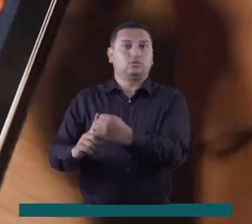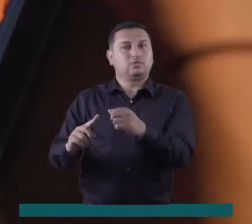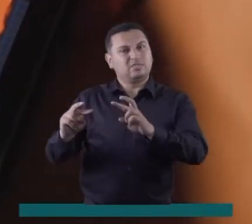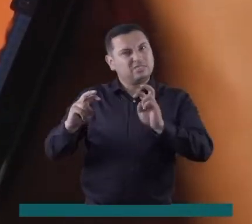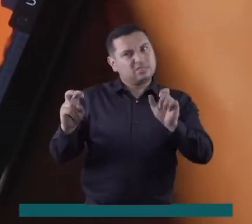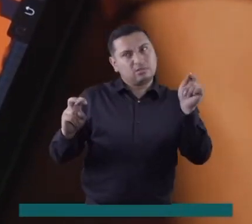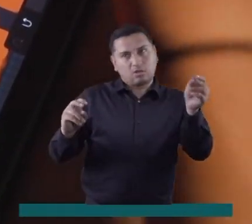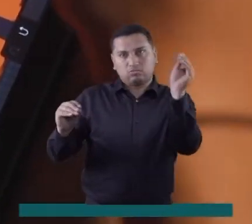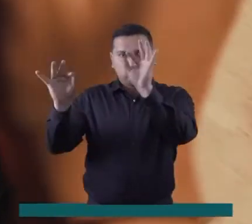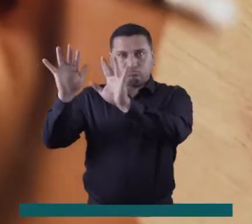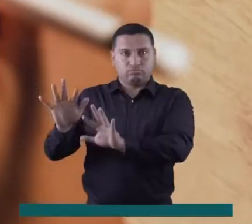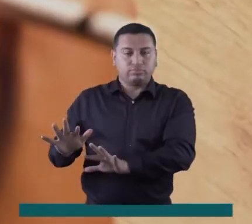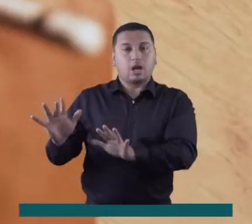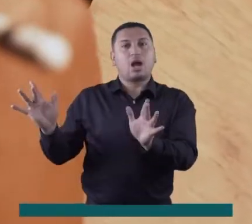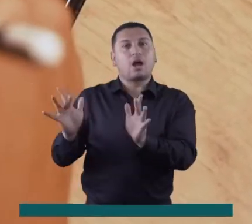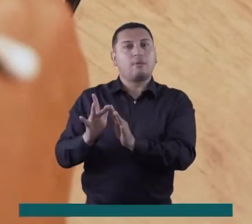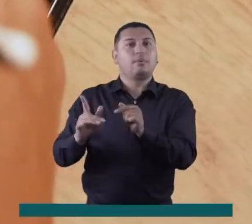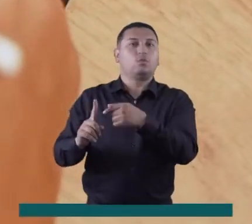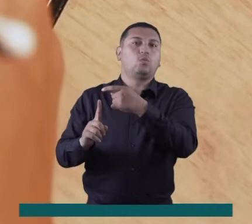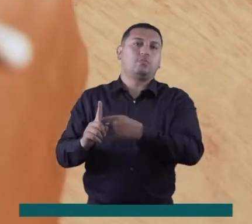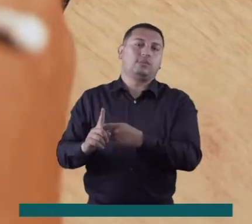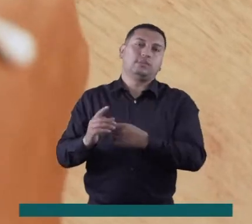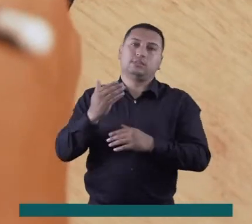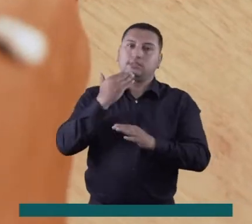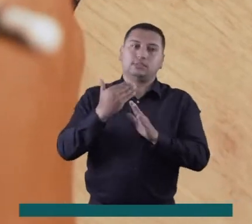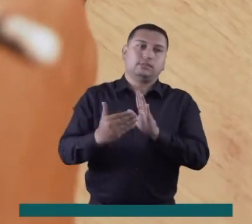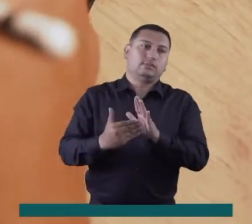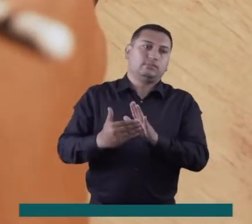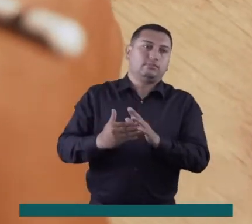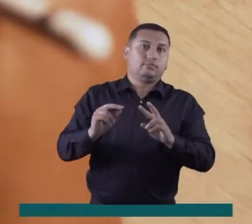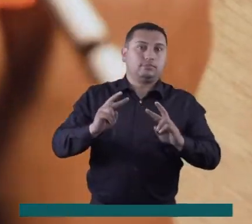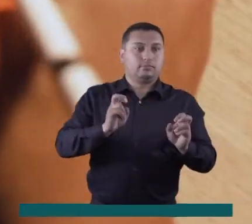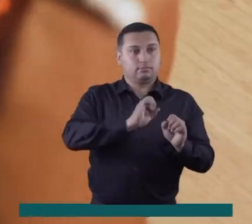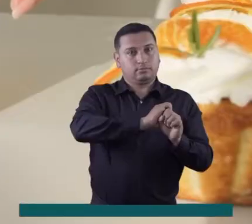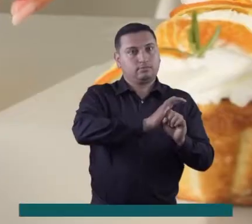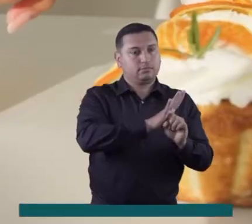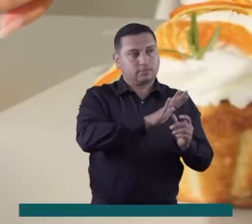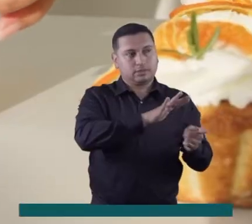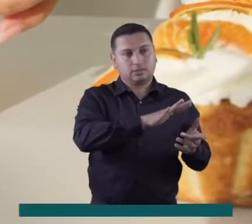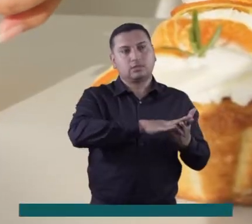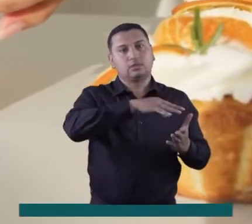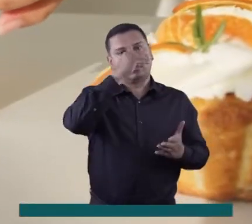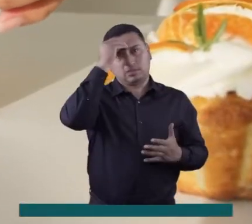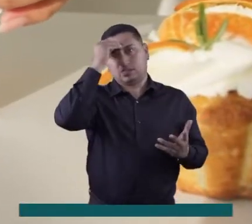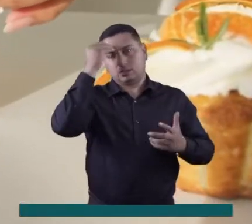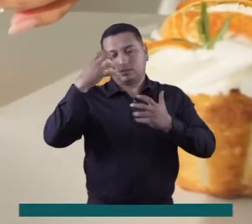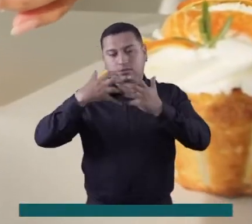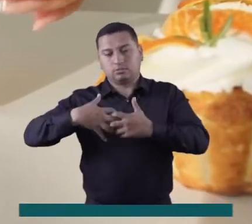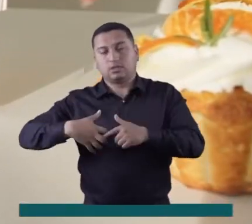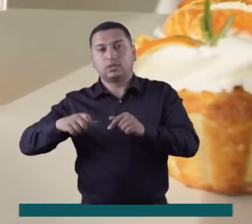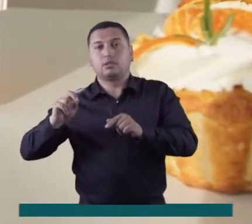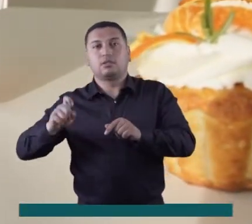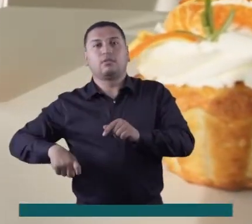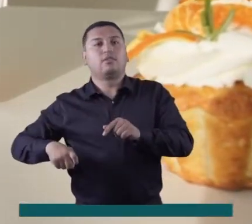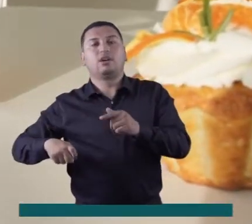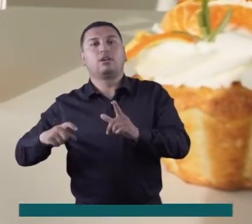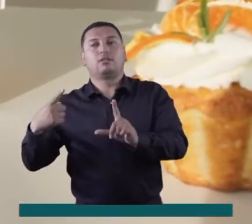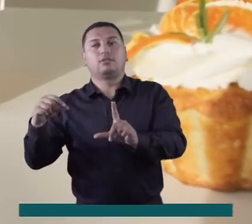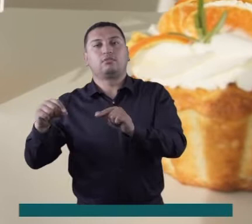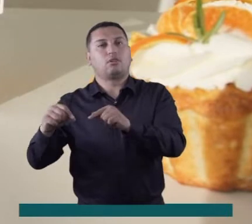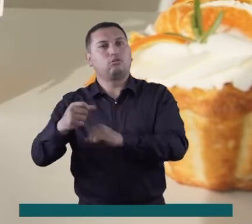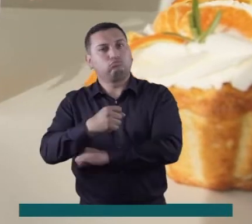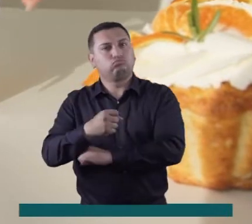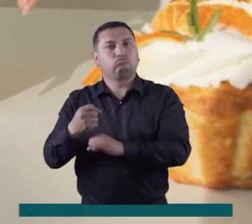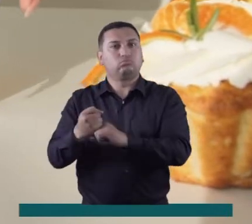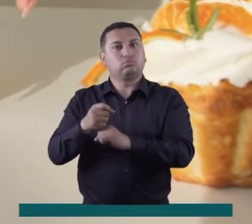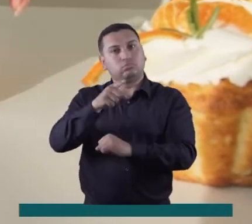la temática relacionada a esta festividad. Si algo aprendimos de la pandemia fue la importancia de que las empresas tengan presencia digital. Así